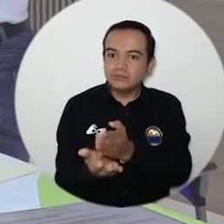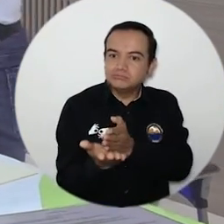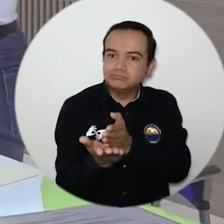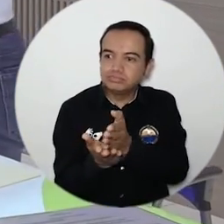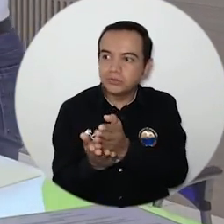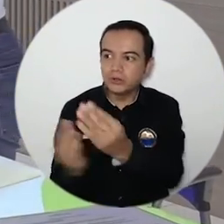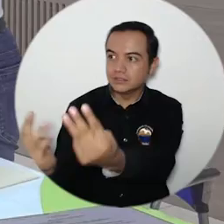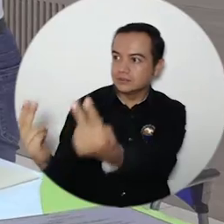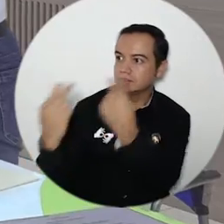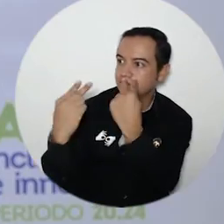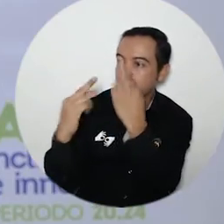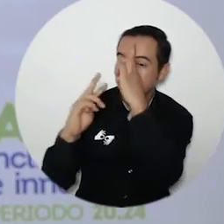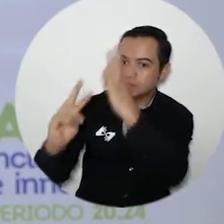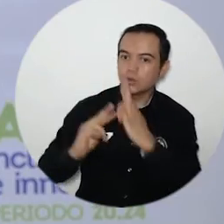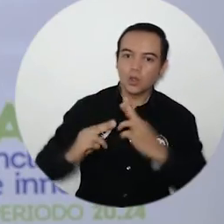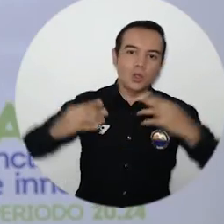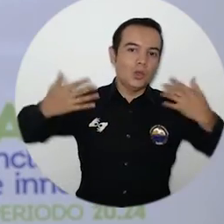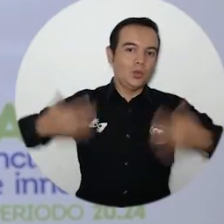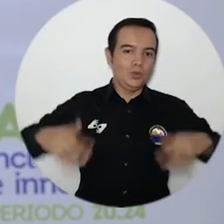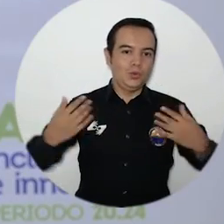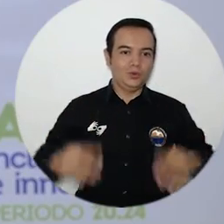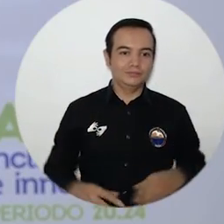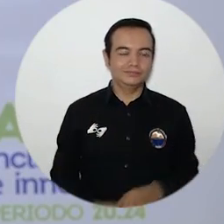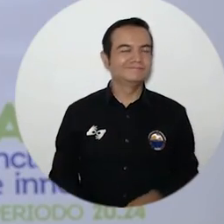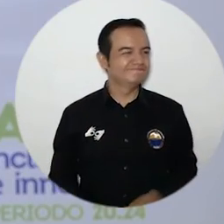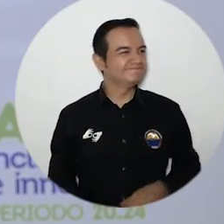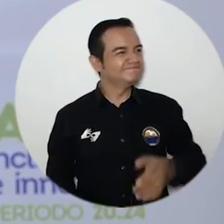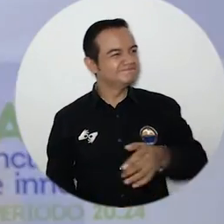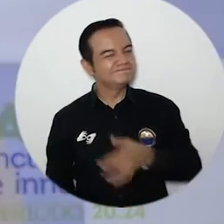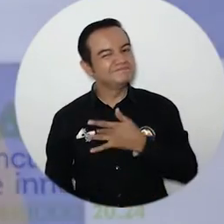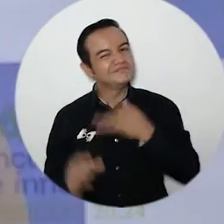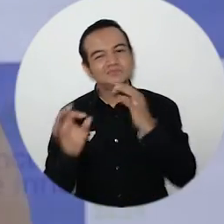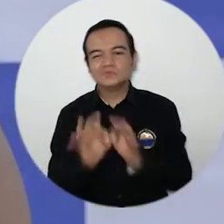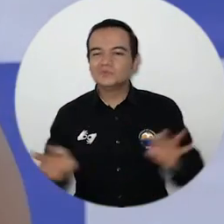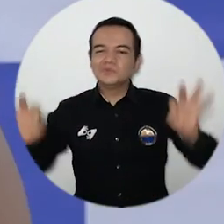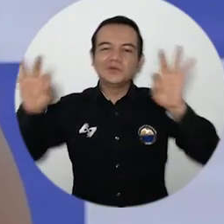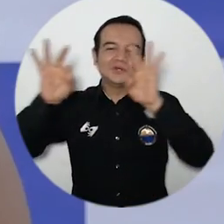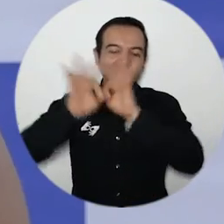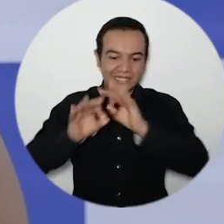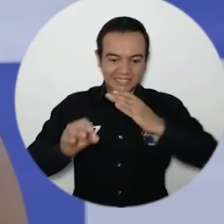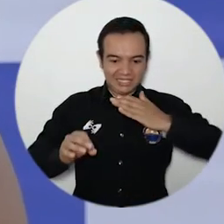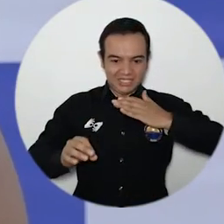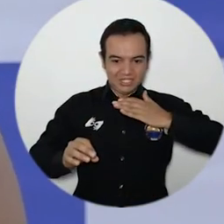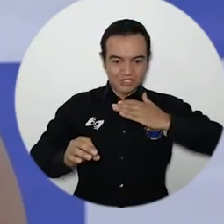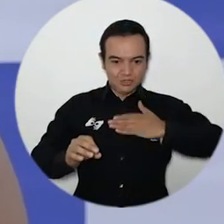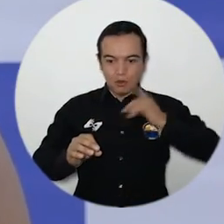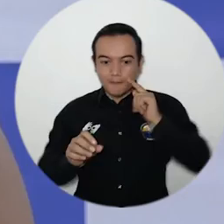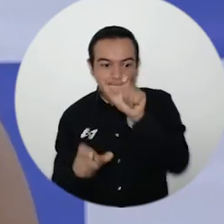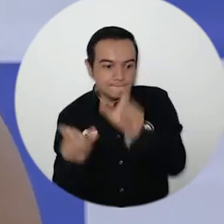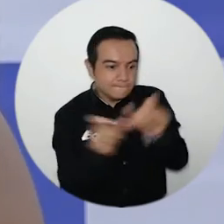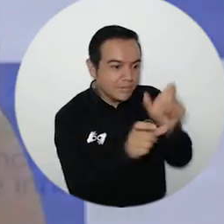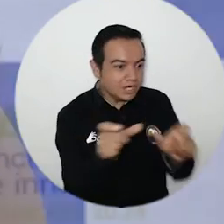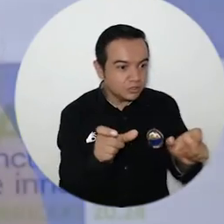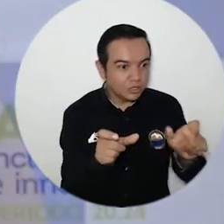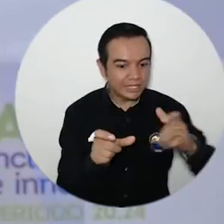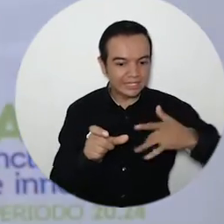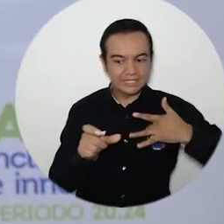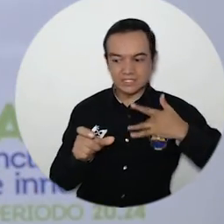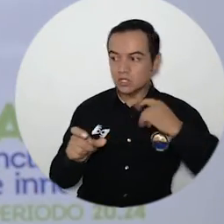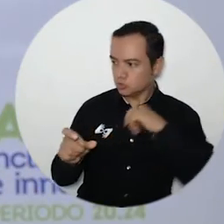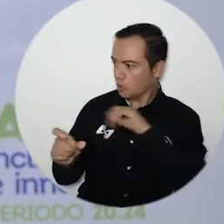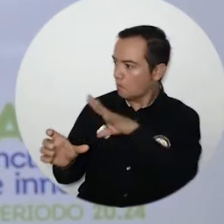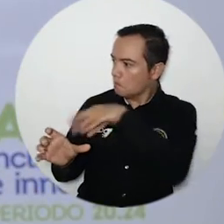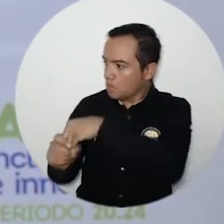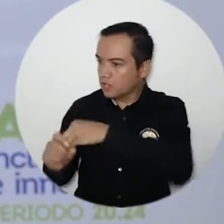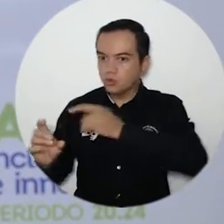dentro de la institución. La verdad es es muy importante que los servidores públicos se sientan que hacen parte de esta gran familia UNI Magdalena y que